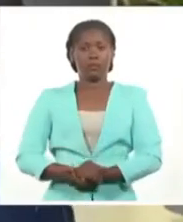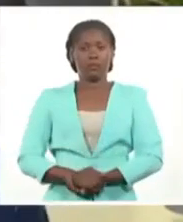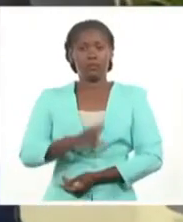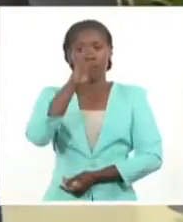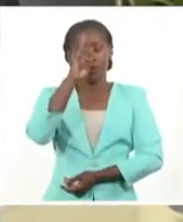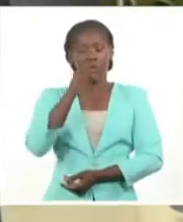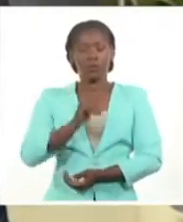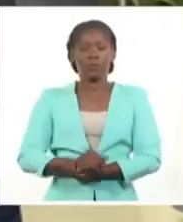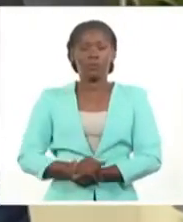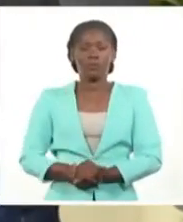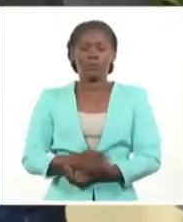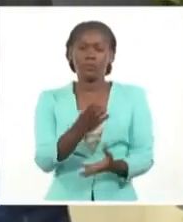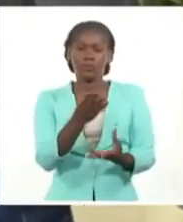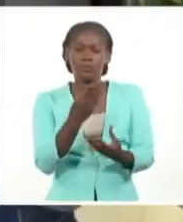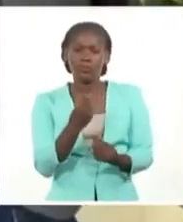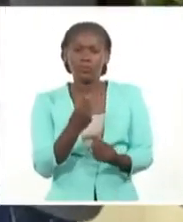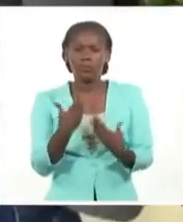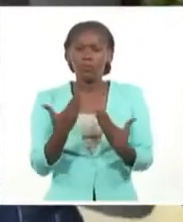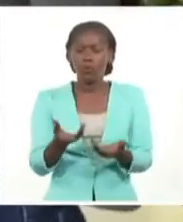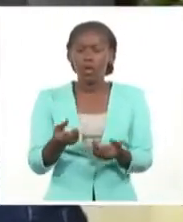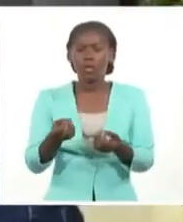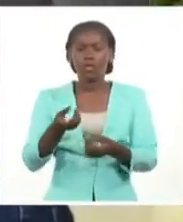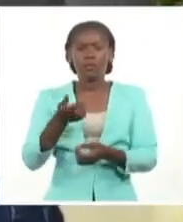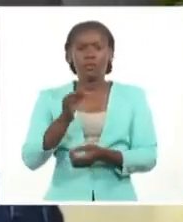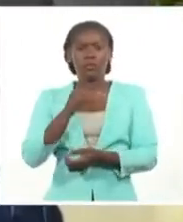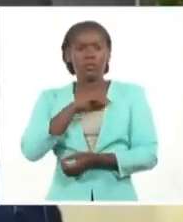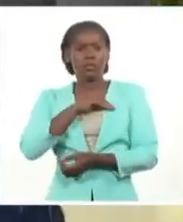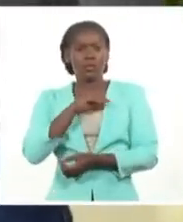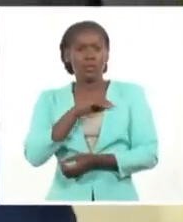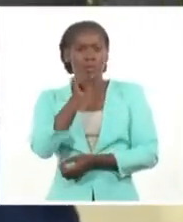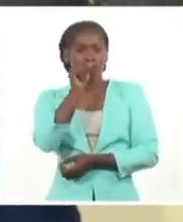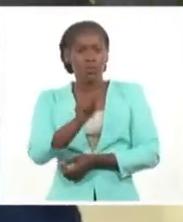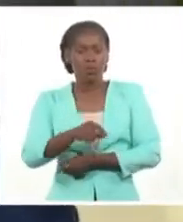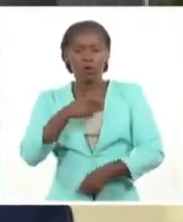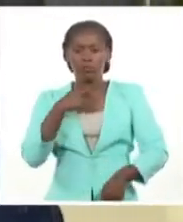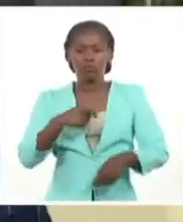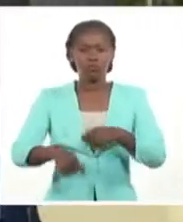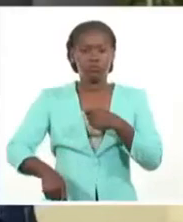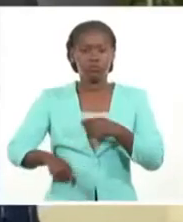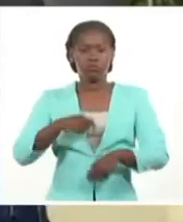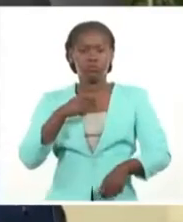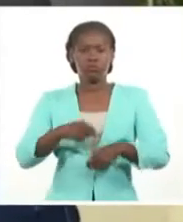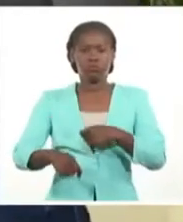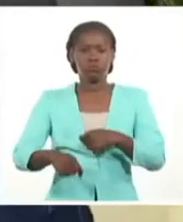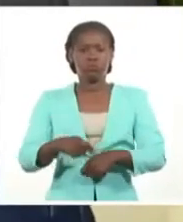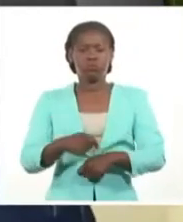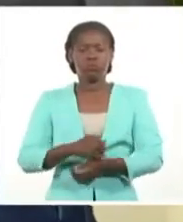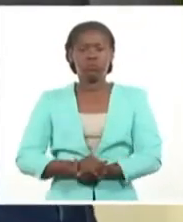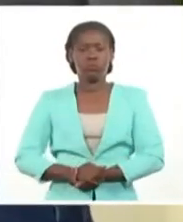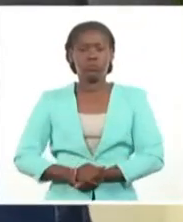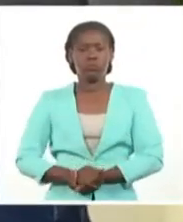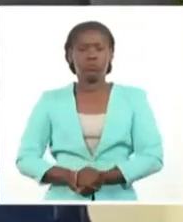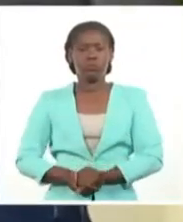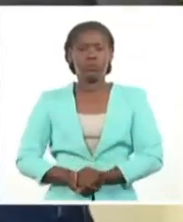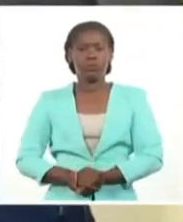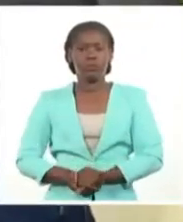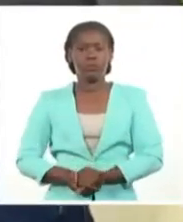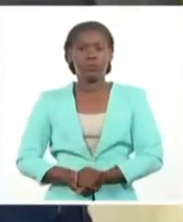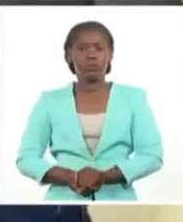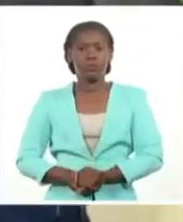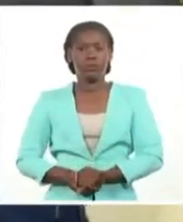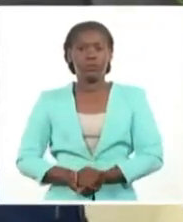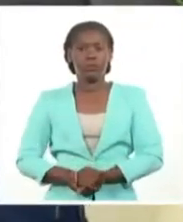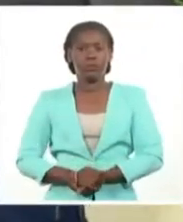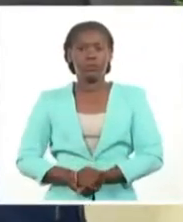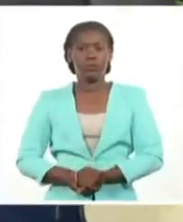favor. Actualícenos sobre el estado de salud de nuestro querido bicampeón olímpico Alberto Juan Torena. Bueno, Juan Torena en